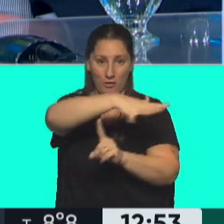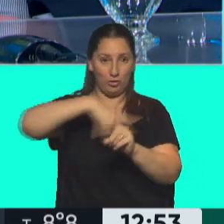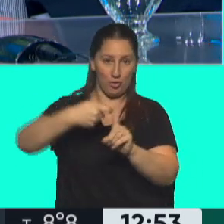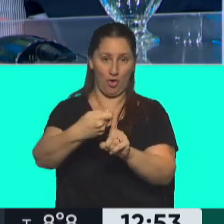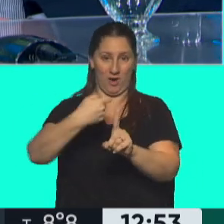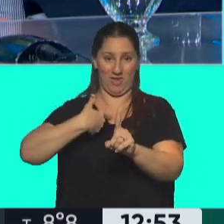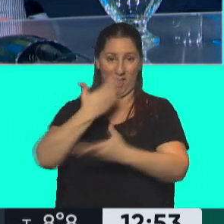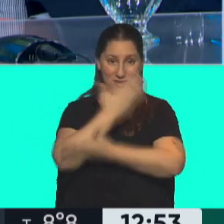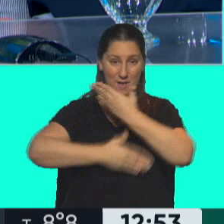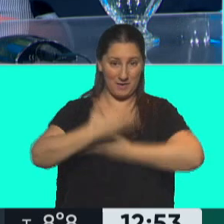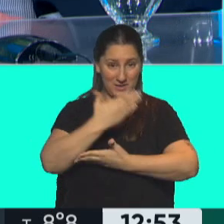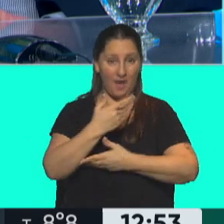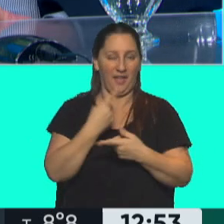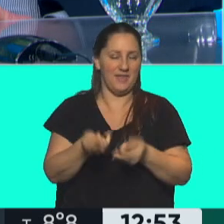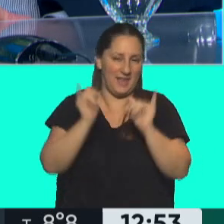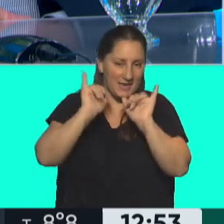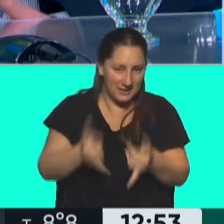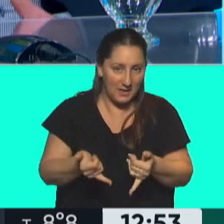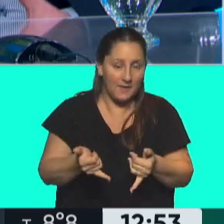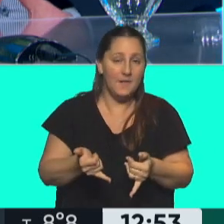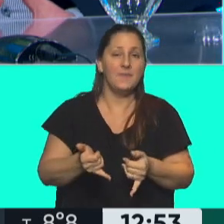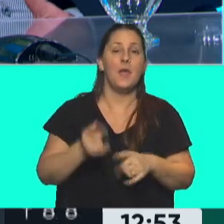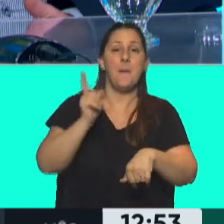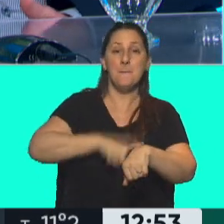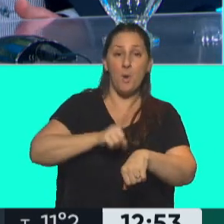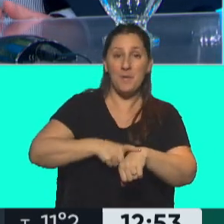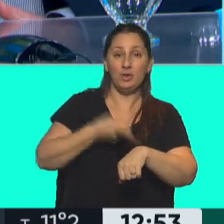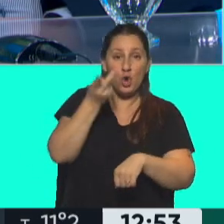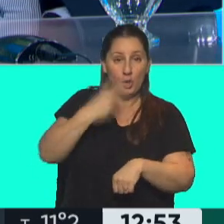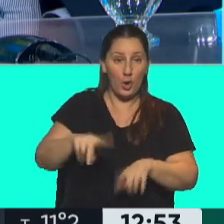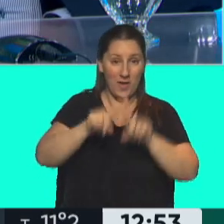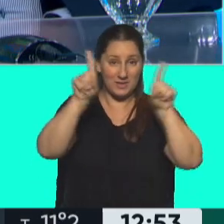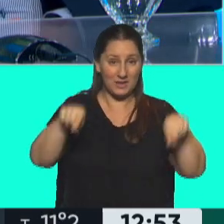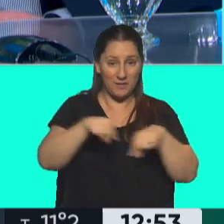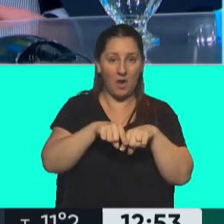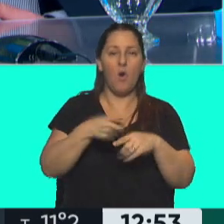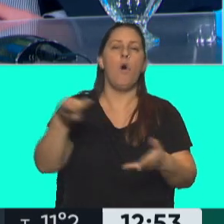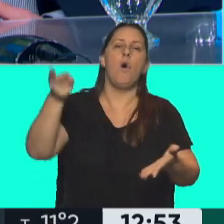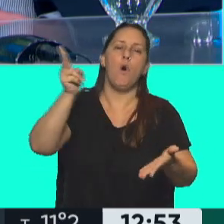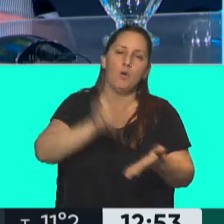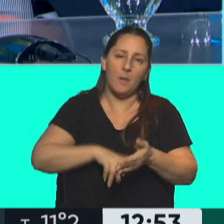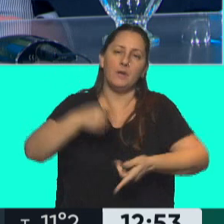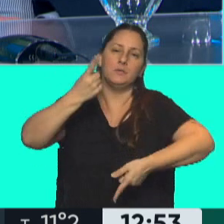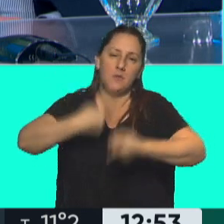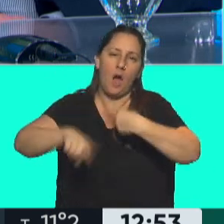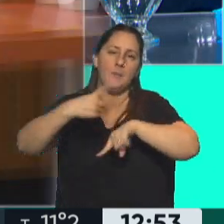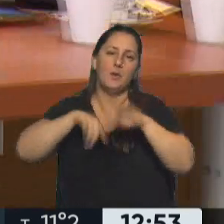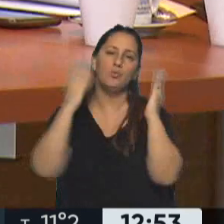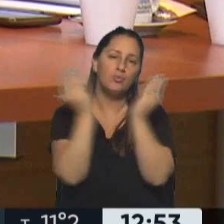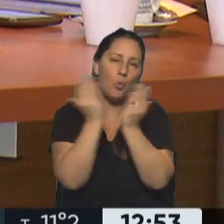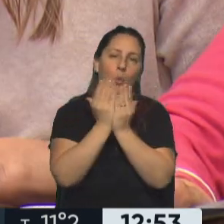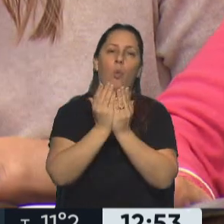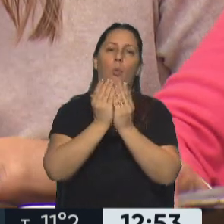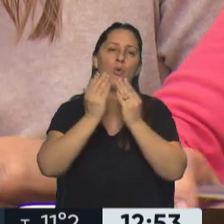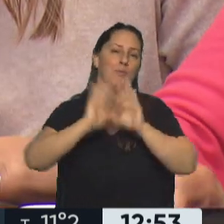a establecer la condición de discapacidad, que a la hora de renovarlo no vuelvan a tener que hacer determinados estudios, porque ya